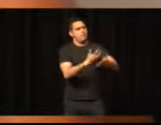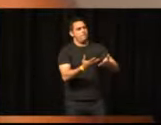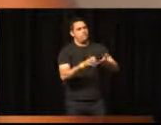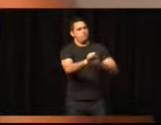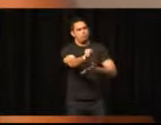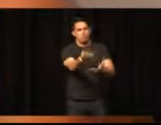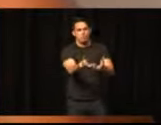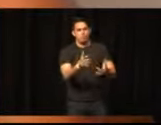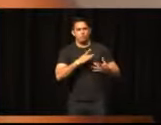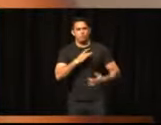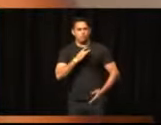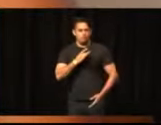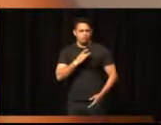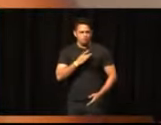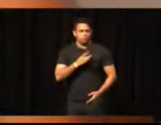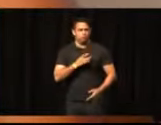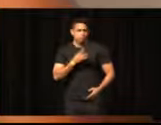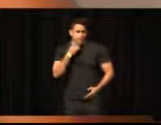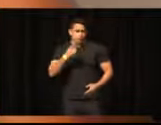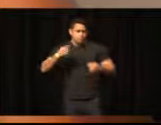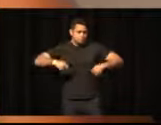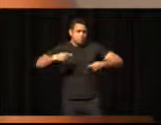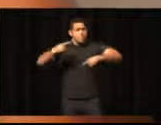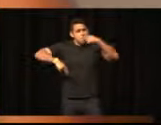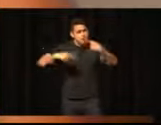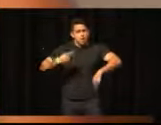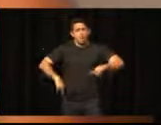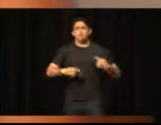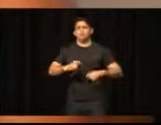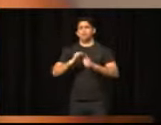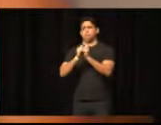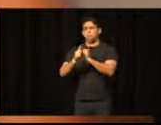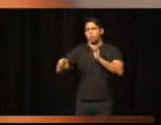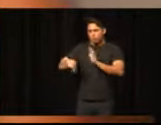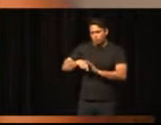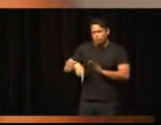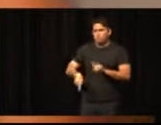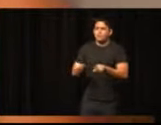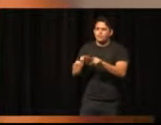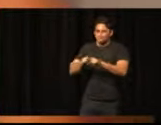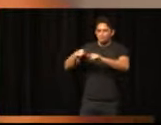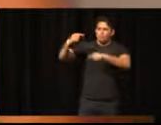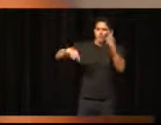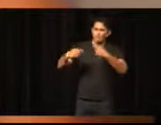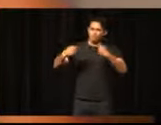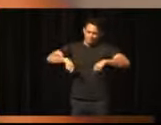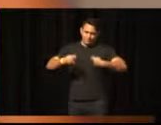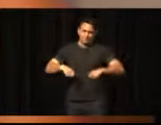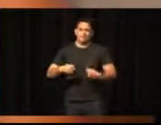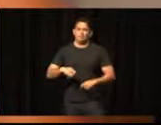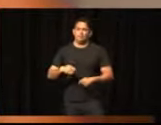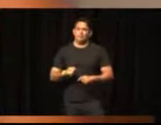una discusión que es el mundo del deporte tiene que hacer, y no solo el mundo del deporte, sino de la política. ¿Por qué?